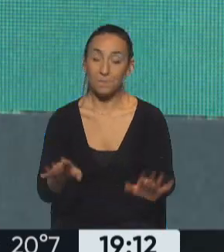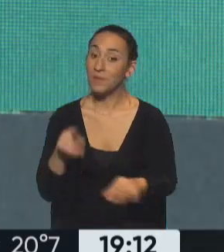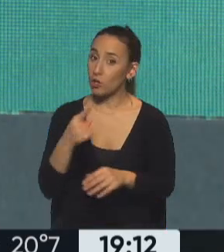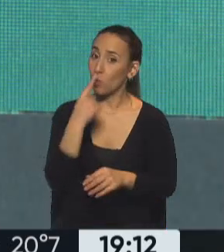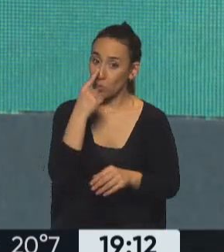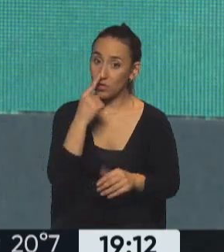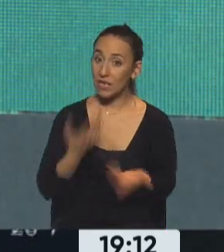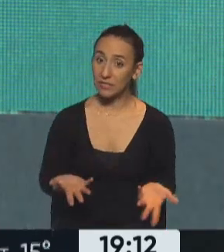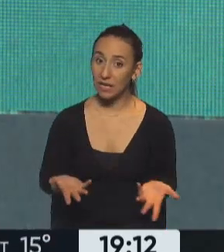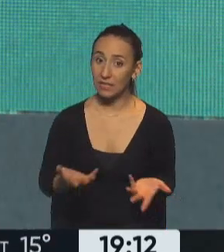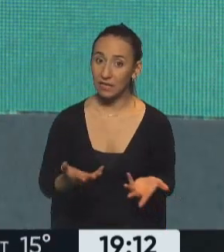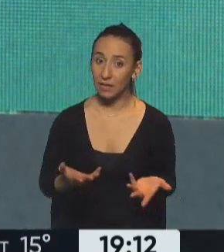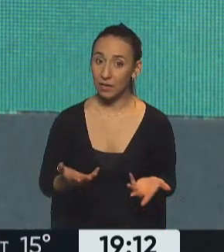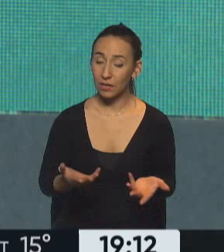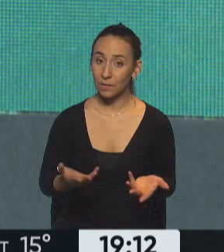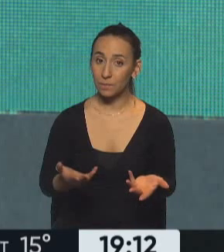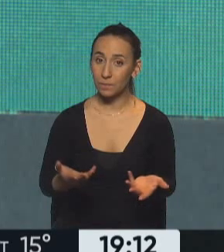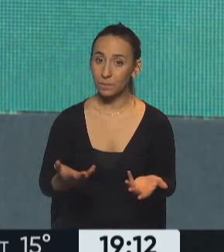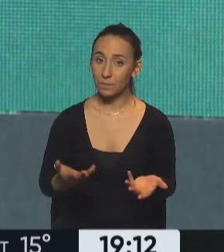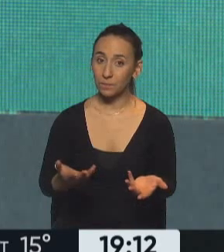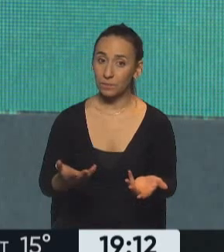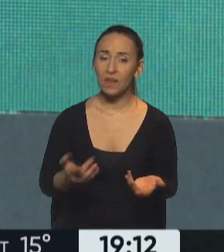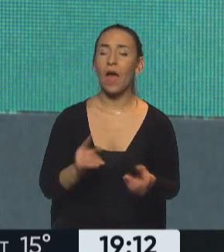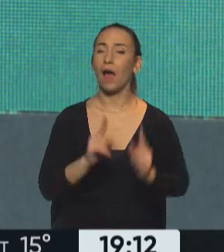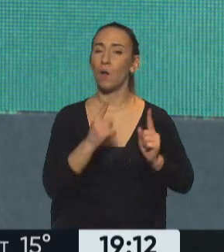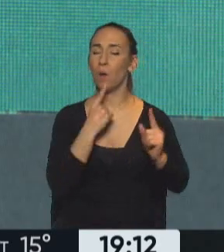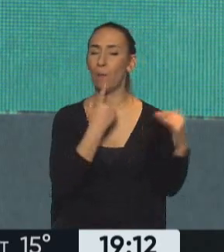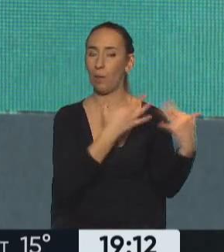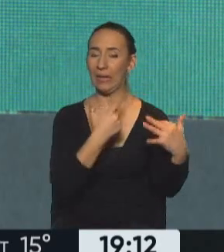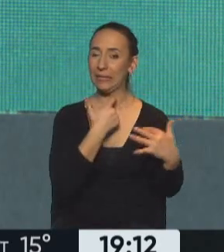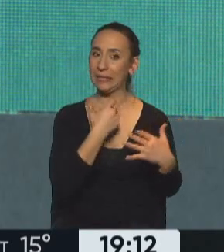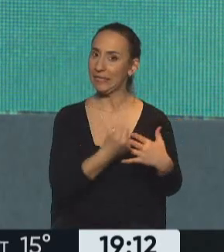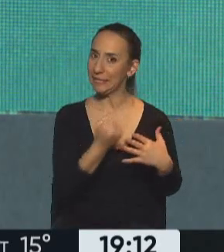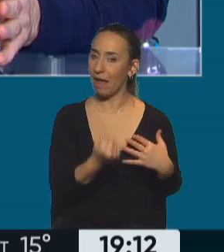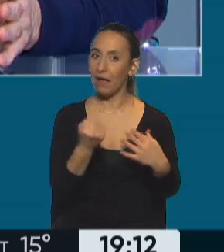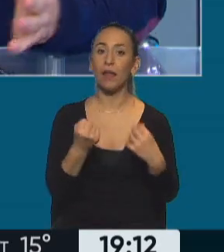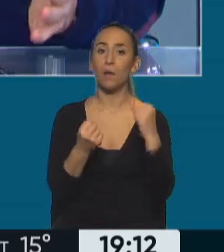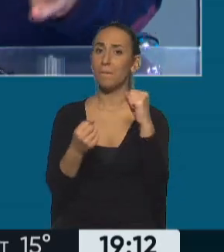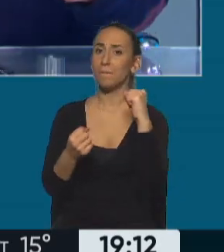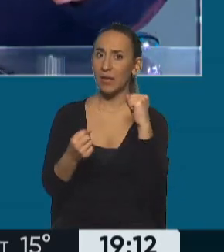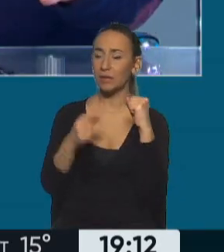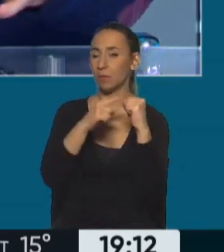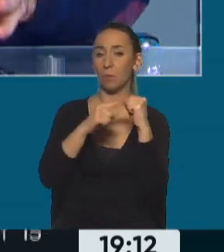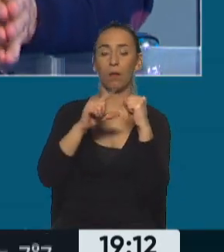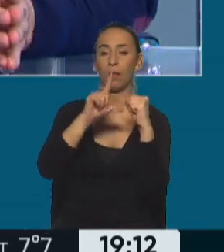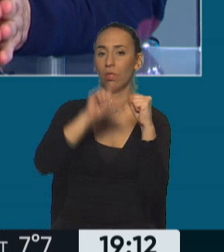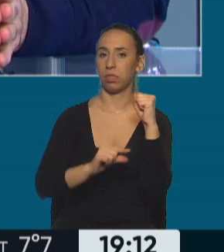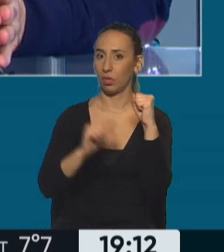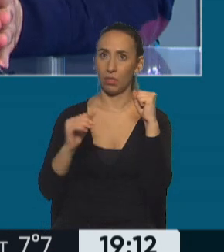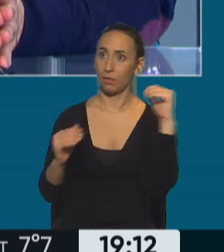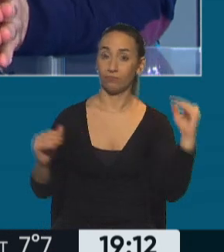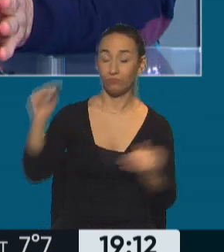Claro. Quebrar lo que algunos quieren, que es devaluar. Sí, acá hubo una